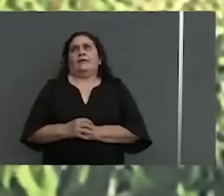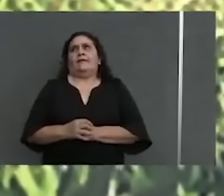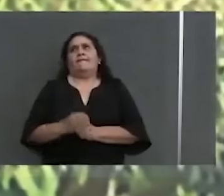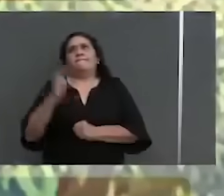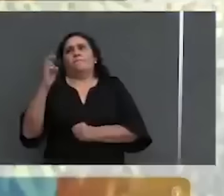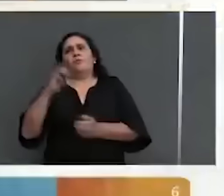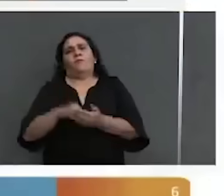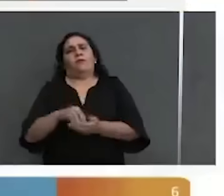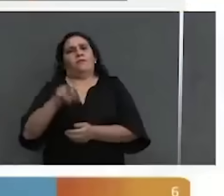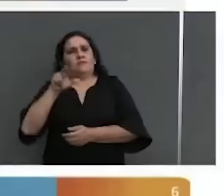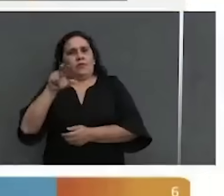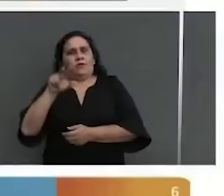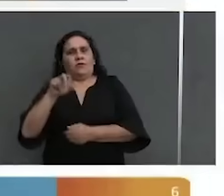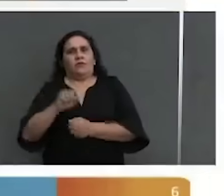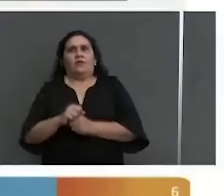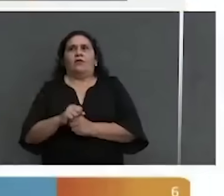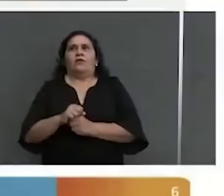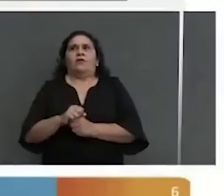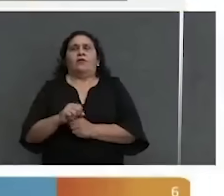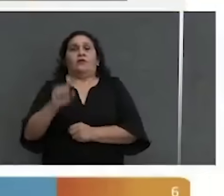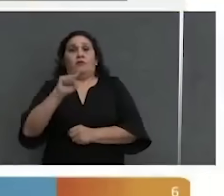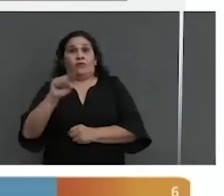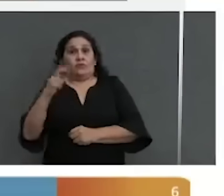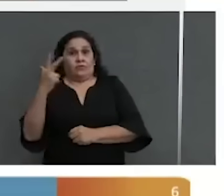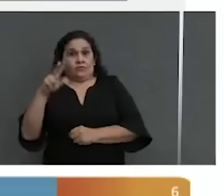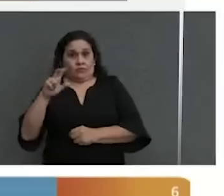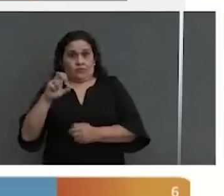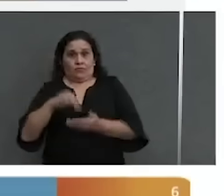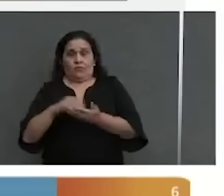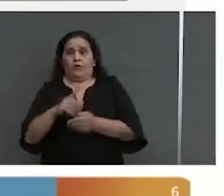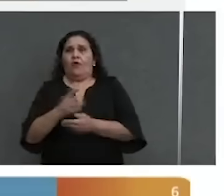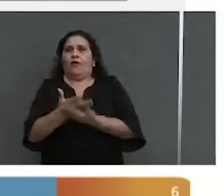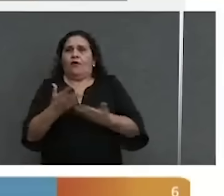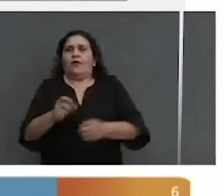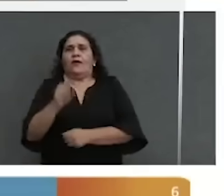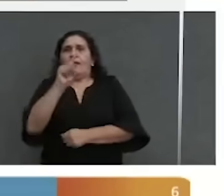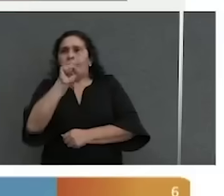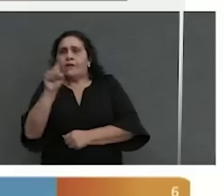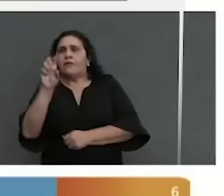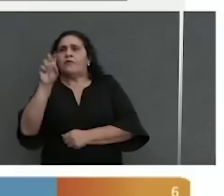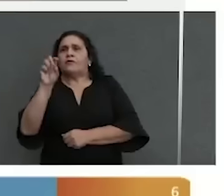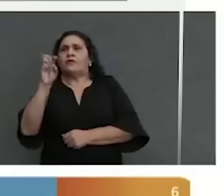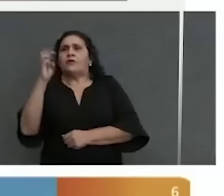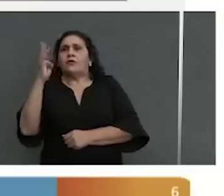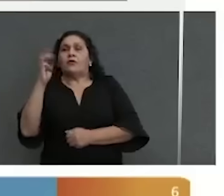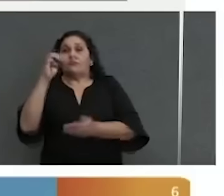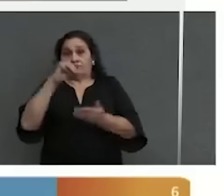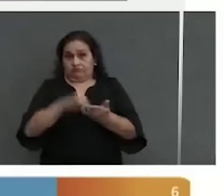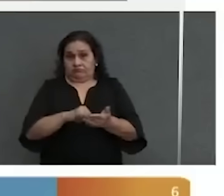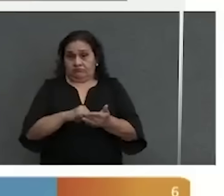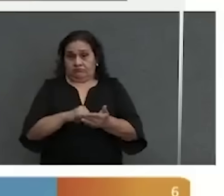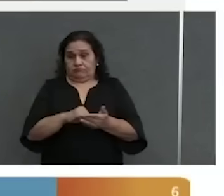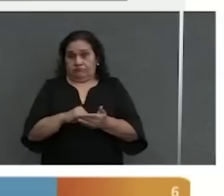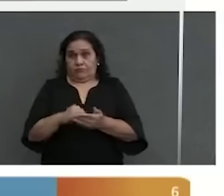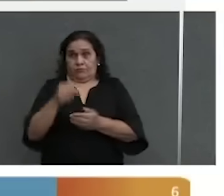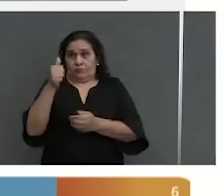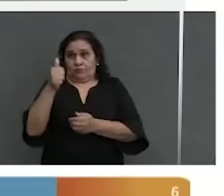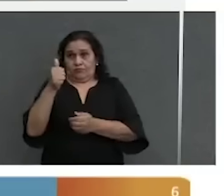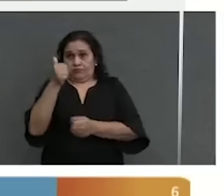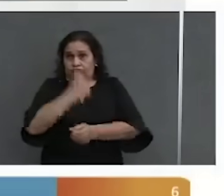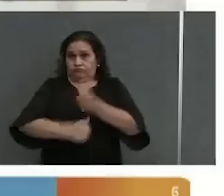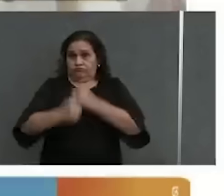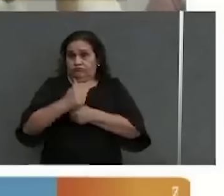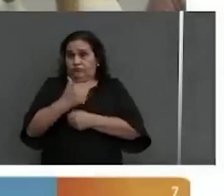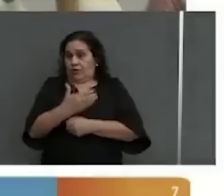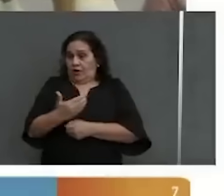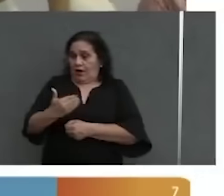se tuvieron 113 mil empleos formales, hoy andamos en 138 mil, quiere decir que comparados con los 6 años anteriores tenemos